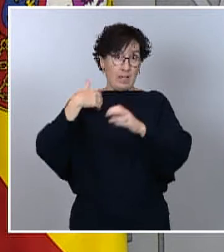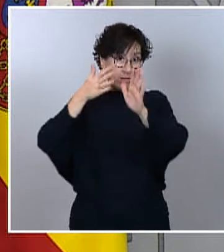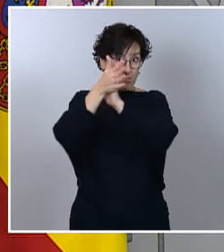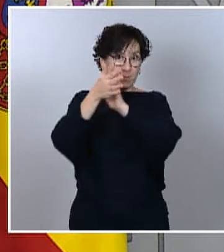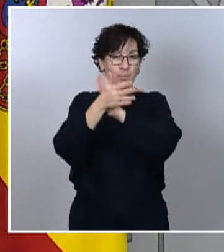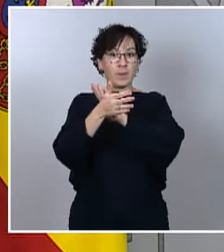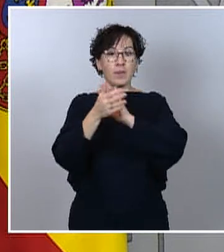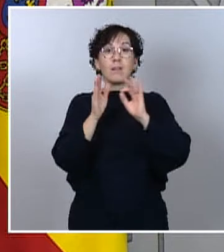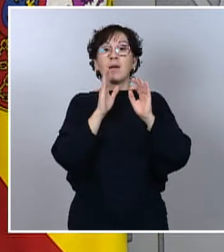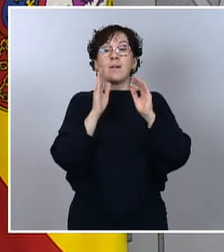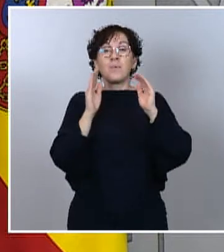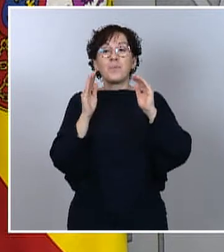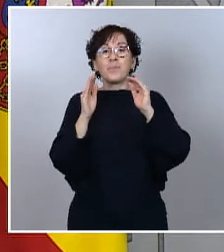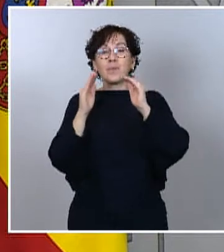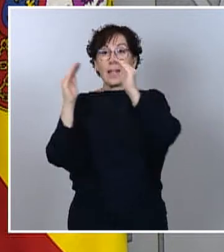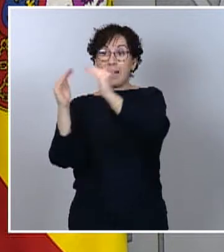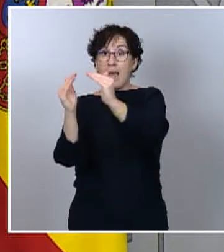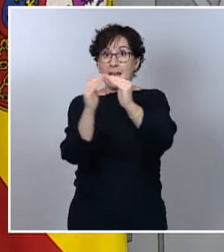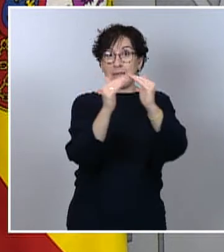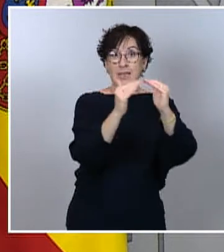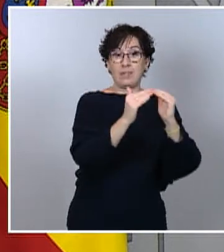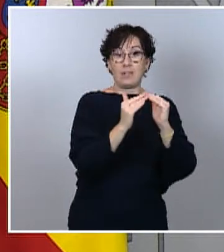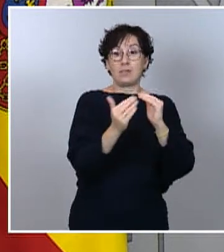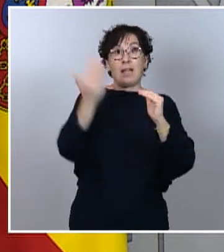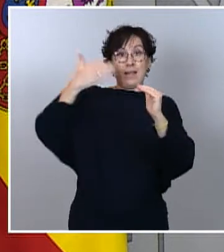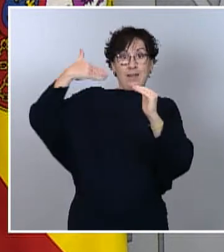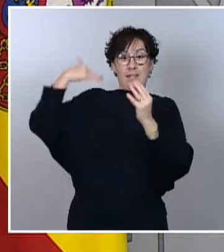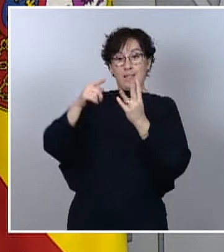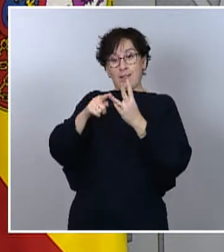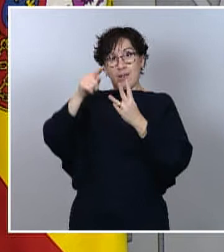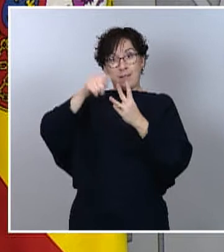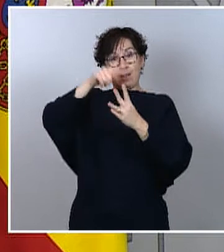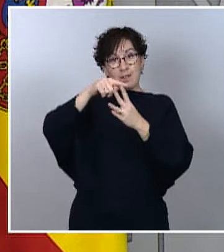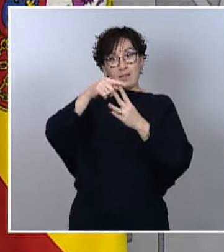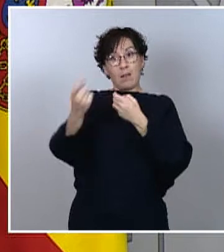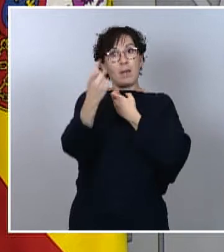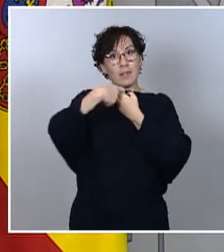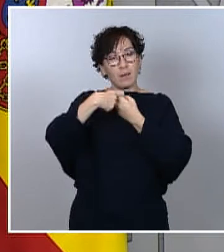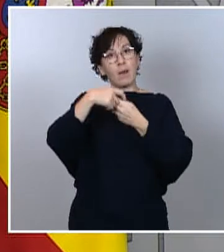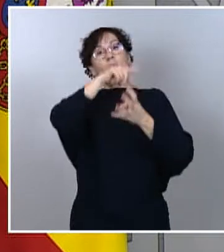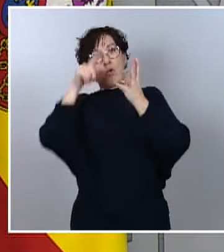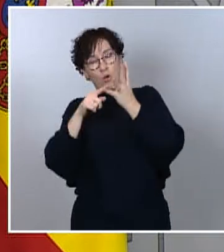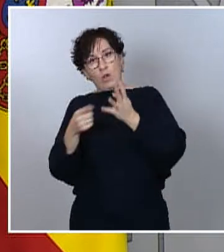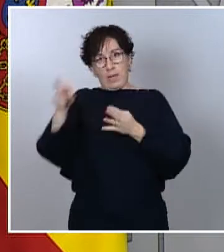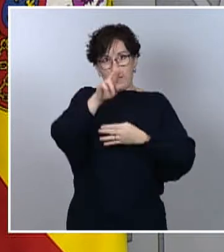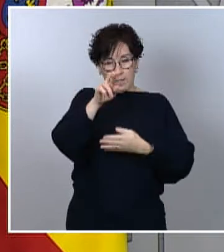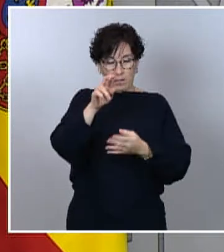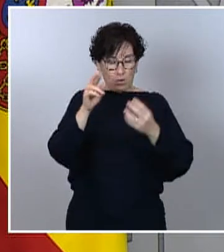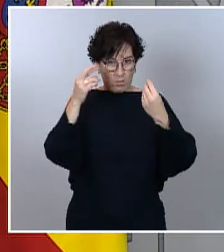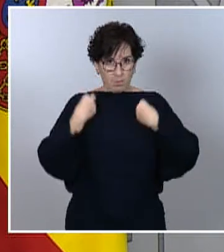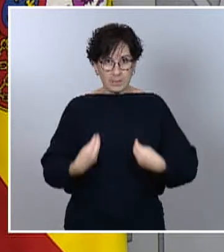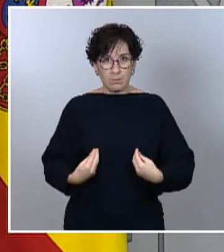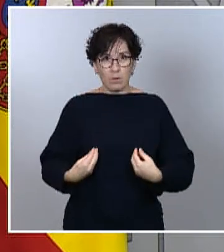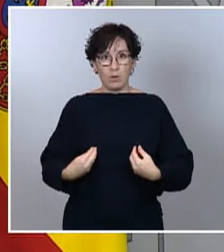hogares que habían participado, a los que se había invitado a participar en las rondas anteriores. Fueron los